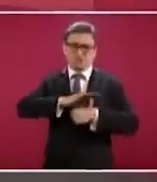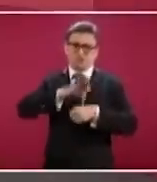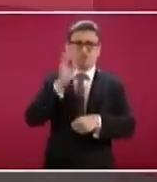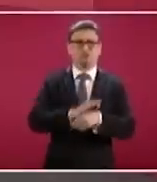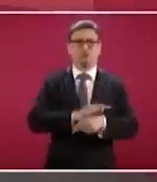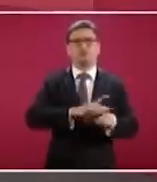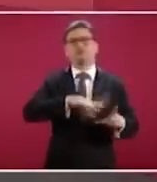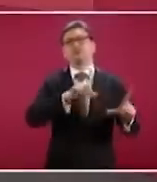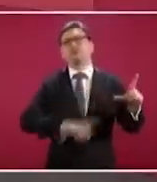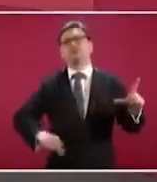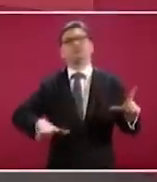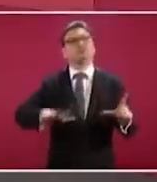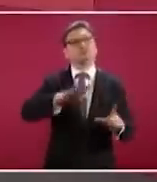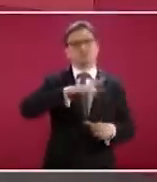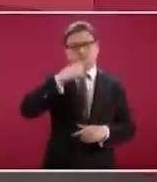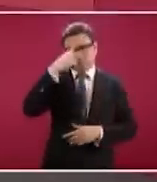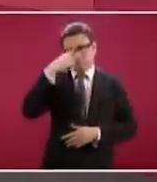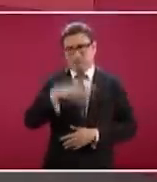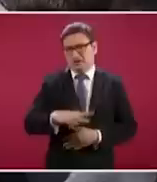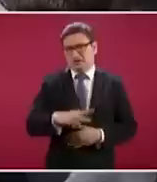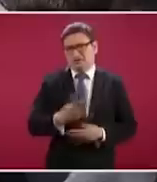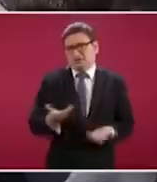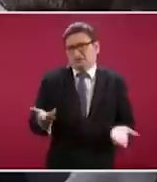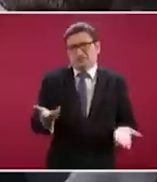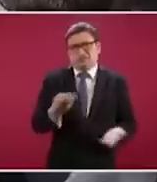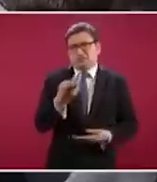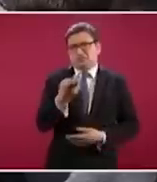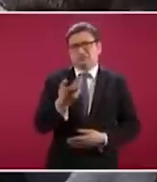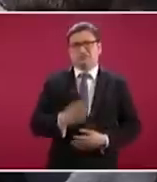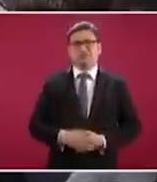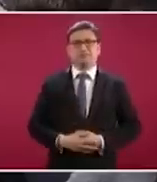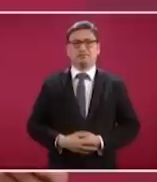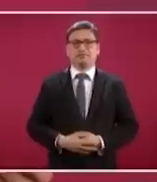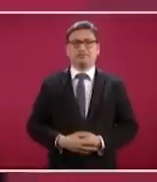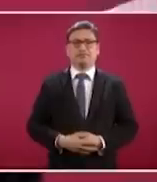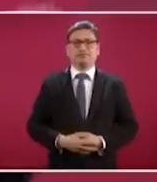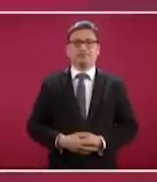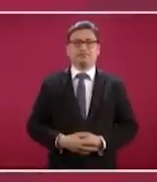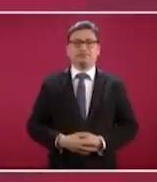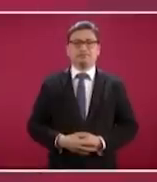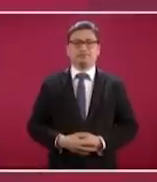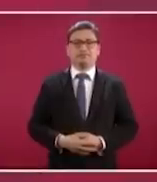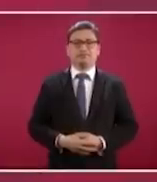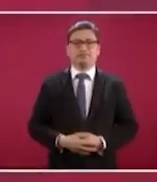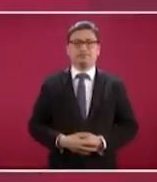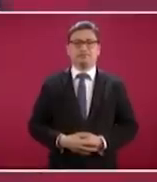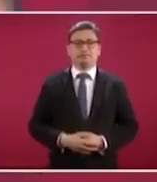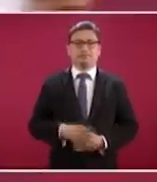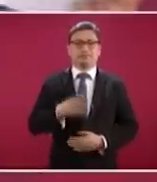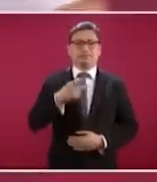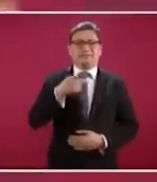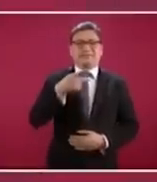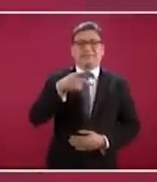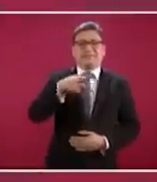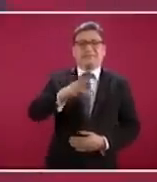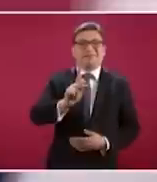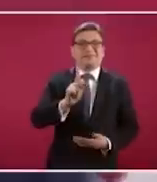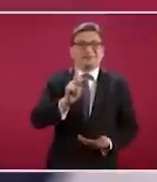México. Eso es todo. Pero nada más es